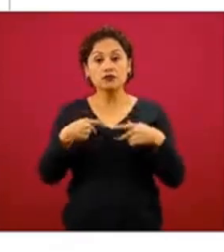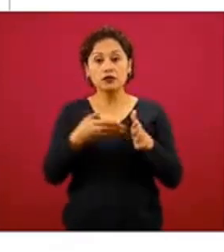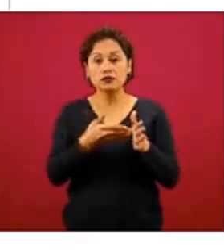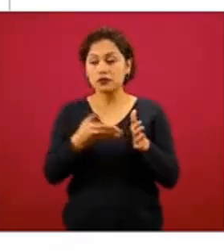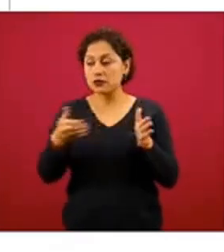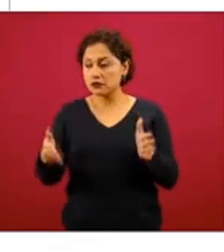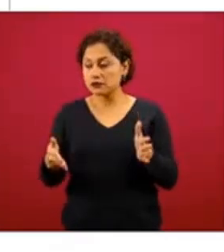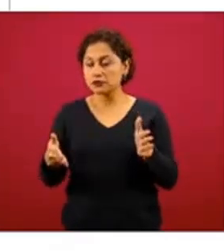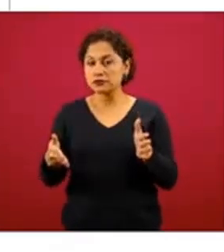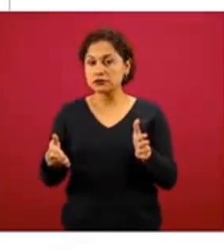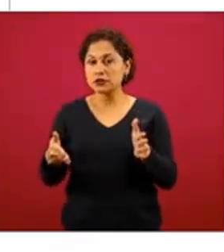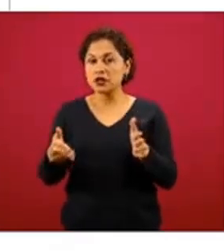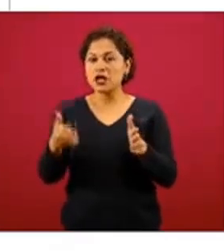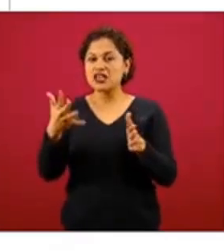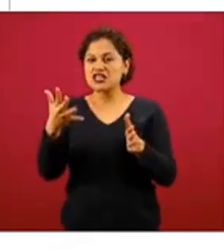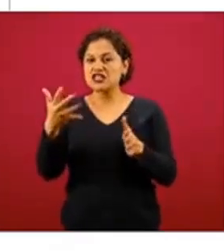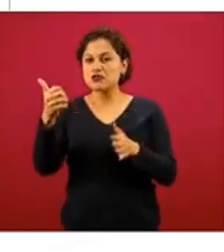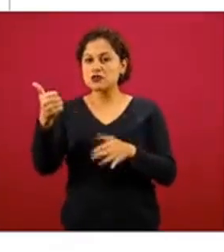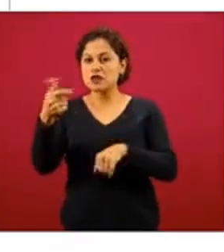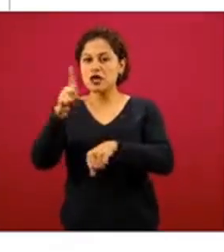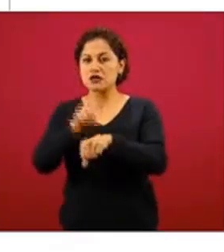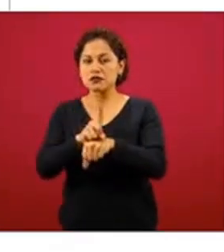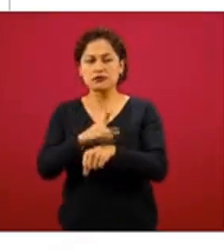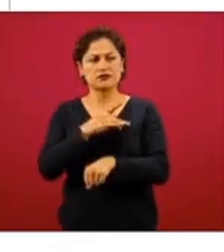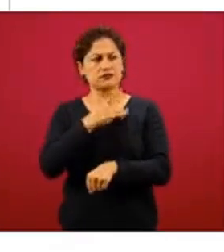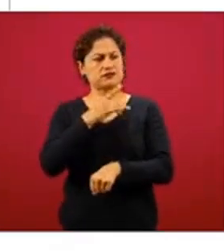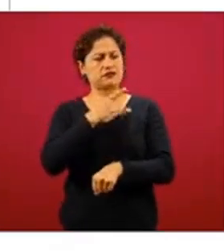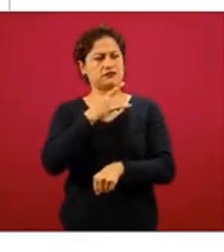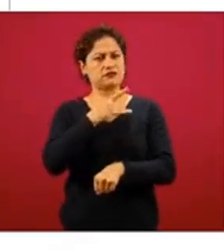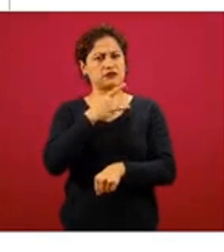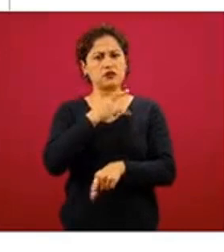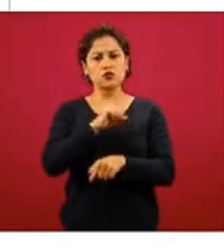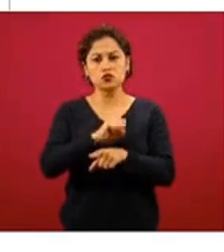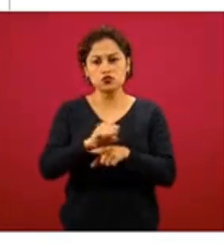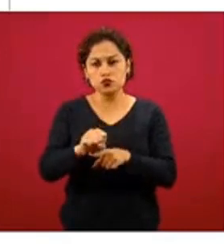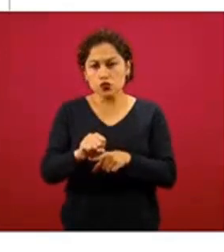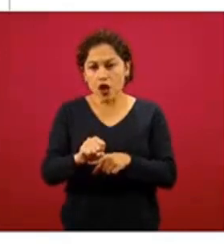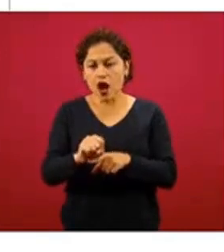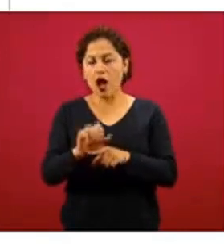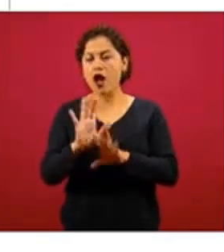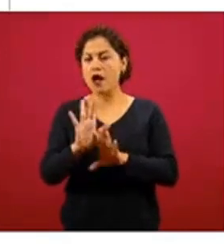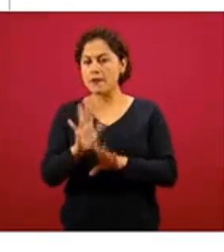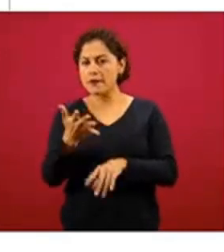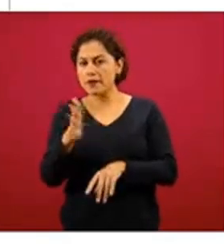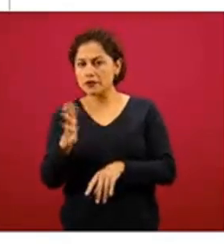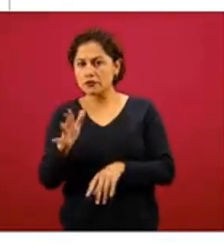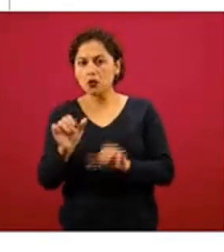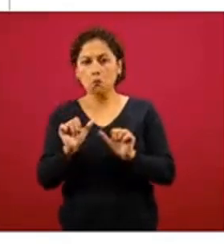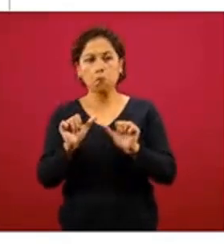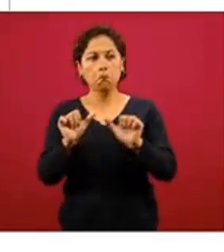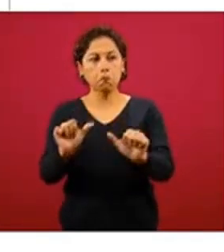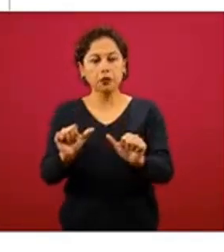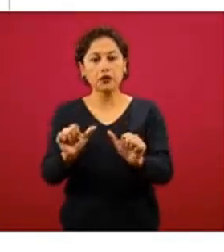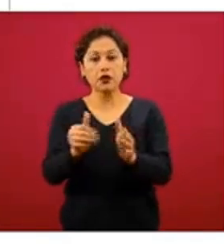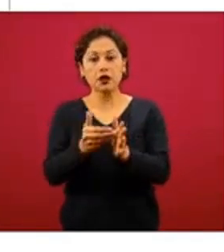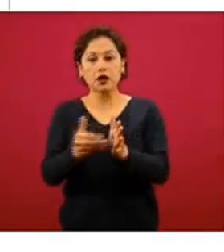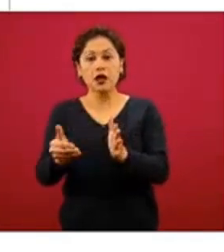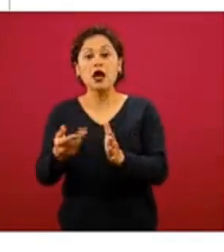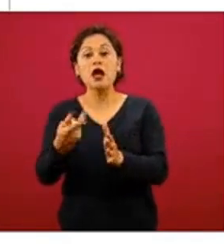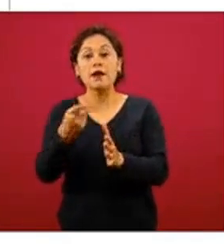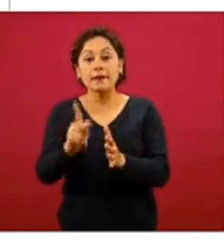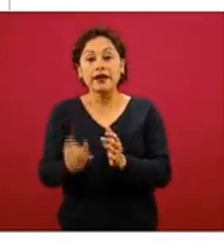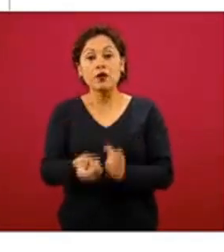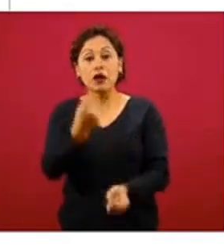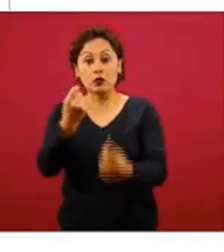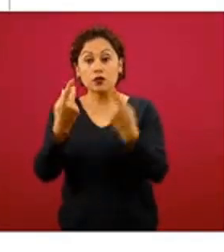unos 5 días, 6, puede tener síntomas leves o moderados y tiene inmunidad. Y después graves,